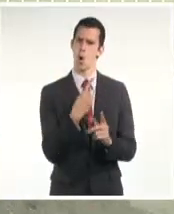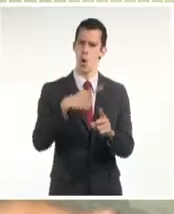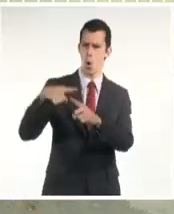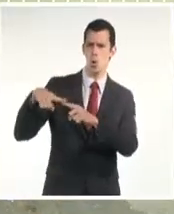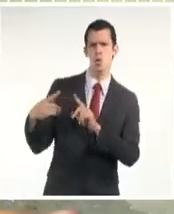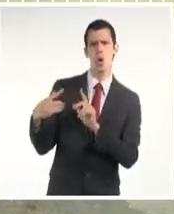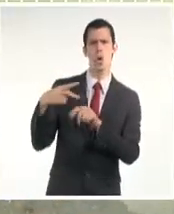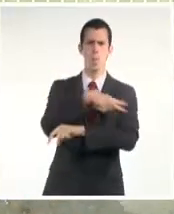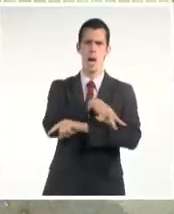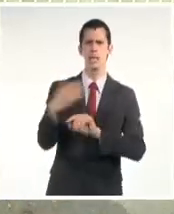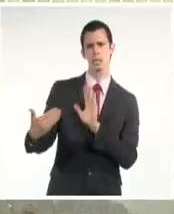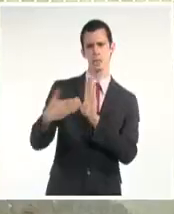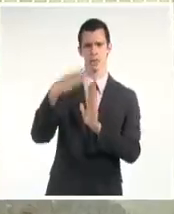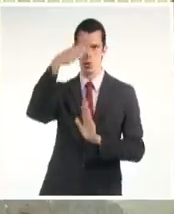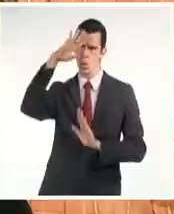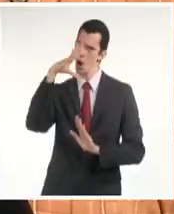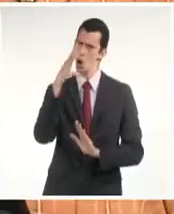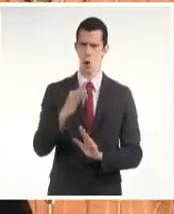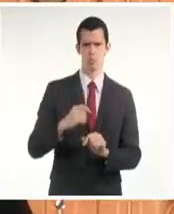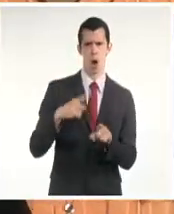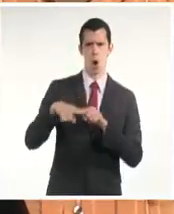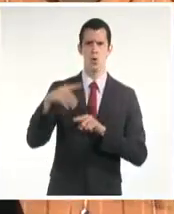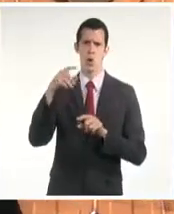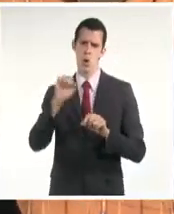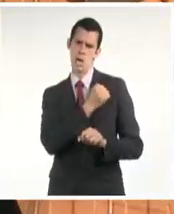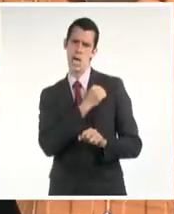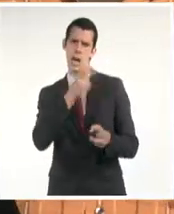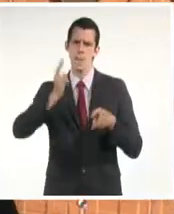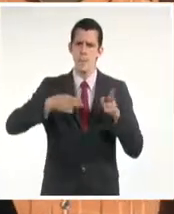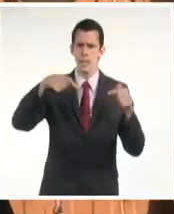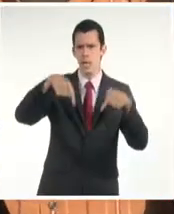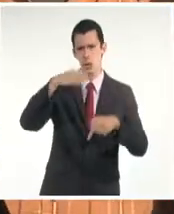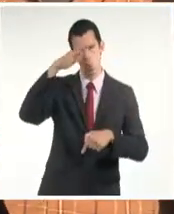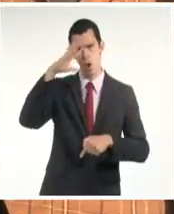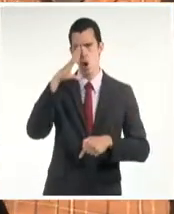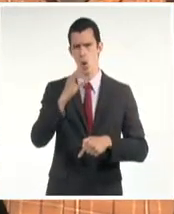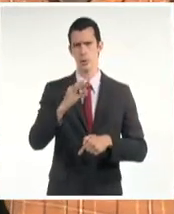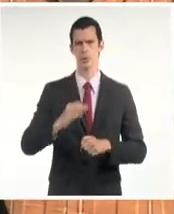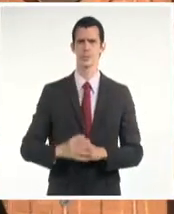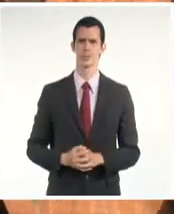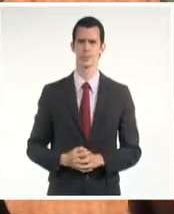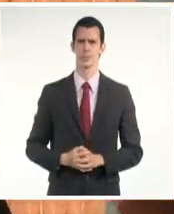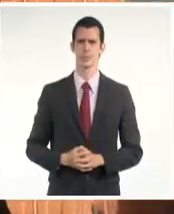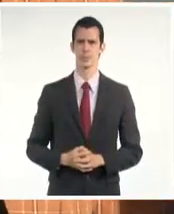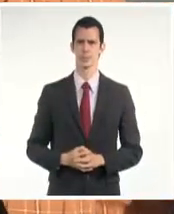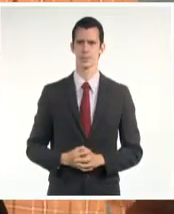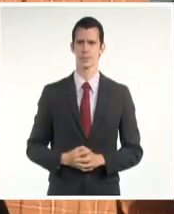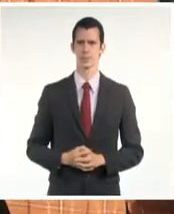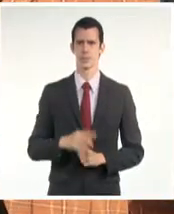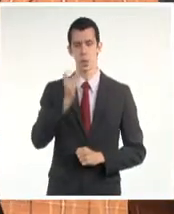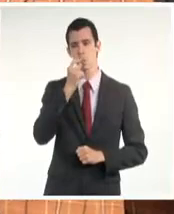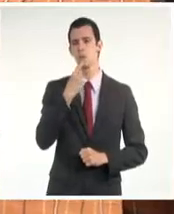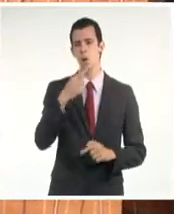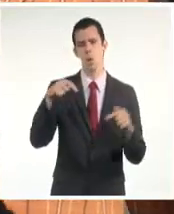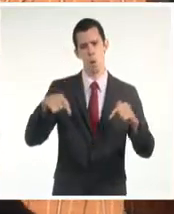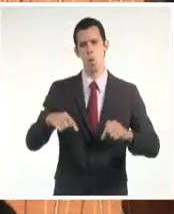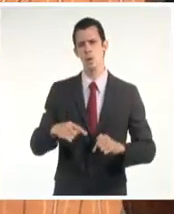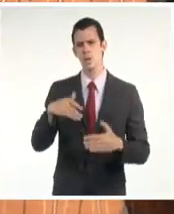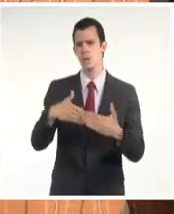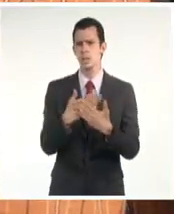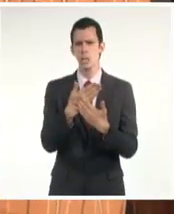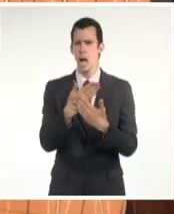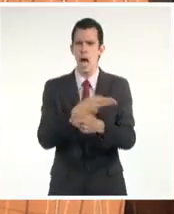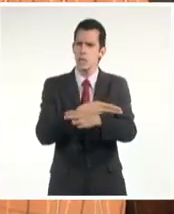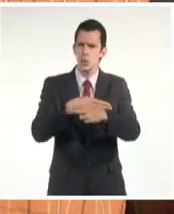Cuba, ni que ningún otro país venga gobernando. Bueno, hoy es un día histórico realmente y nos van a criticar por haber hecho